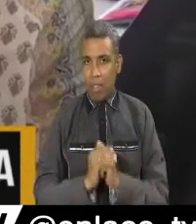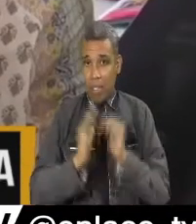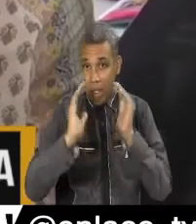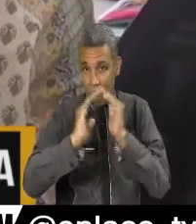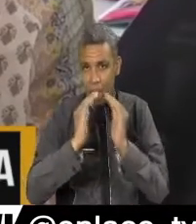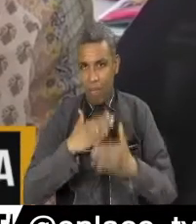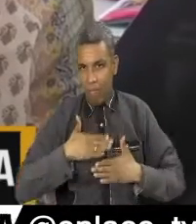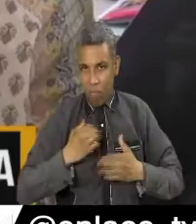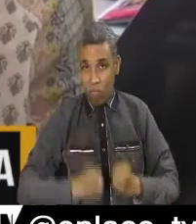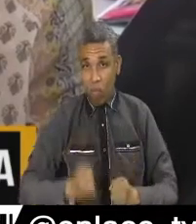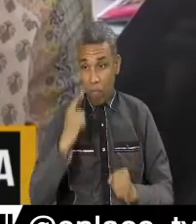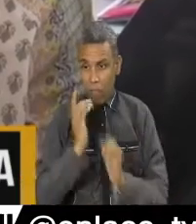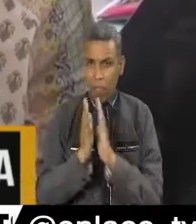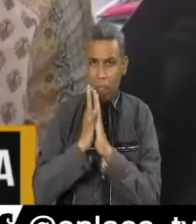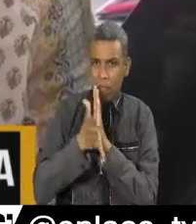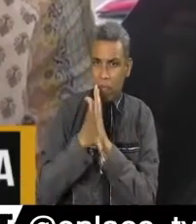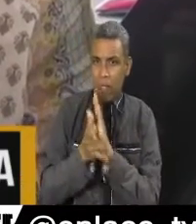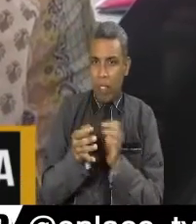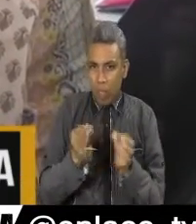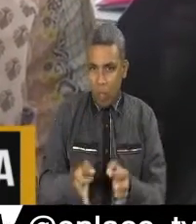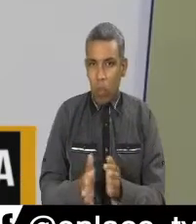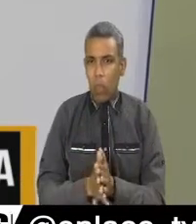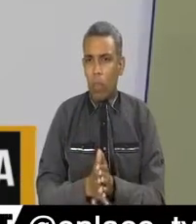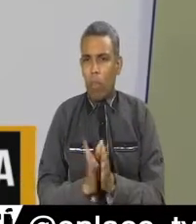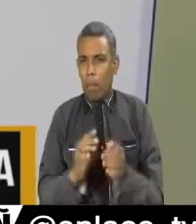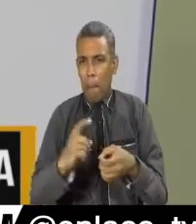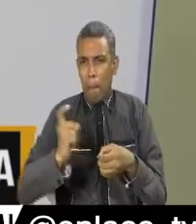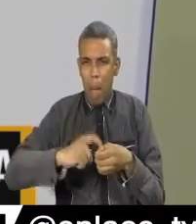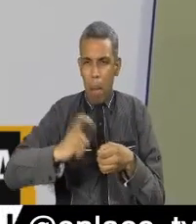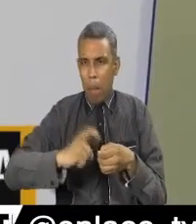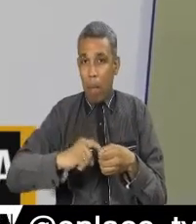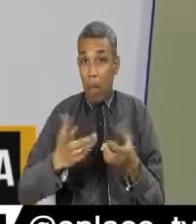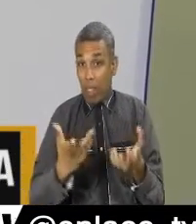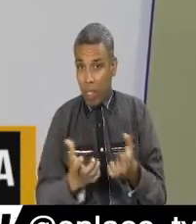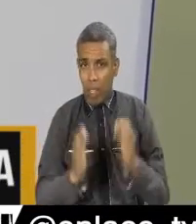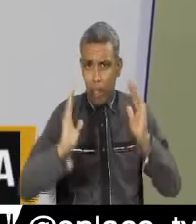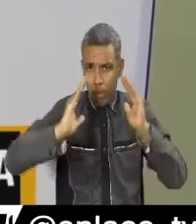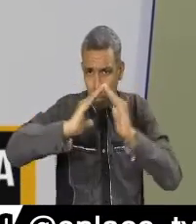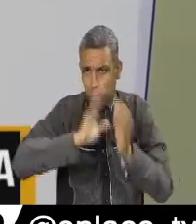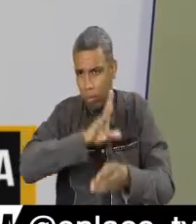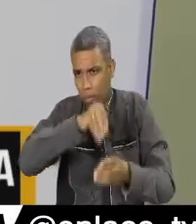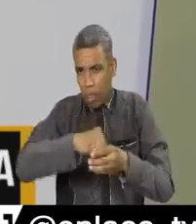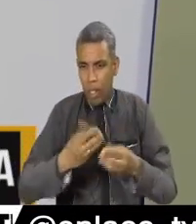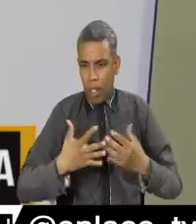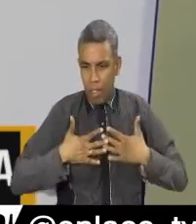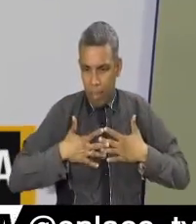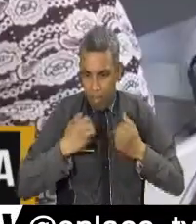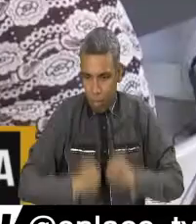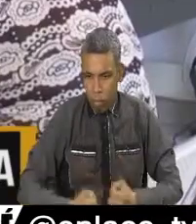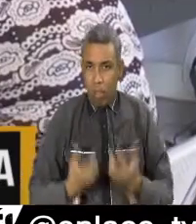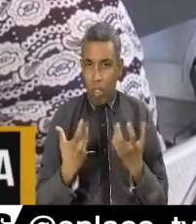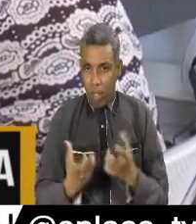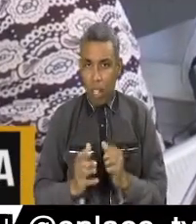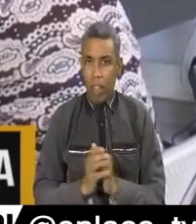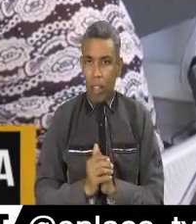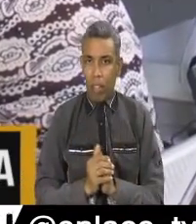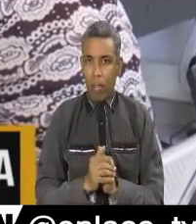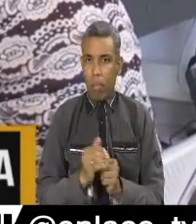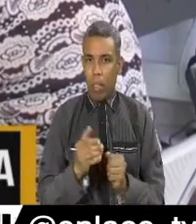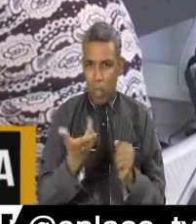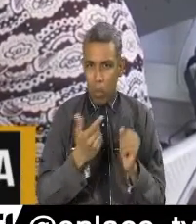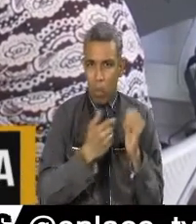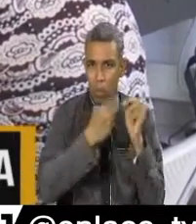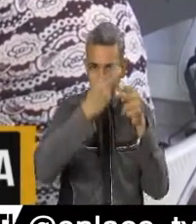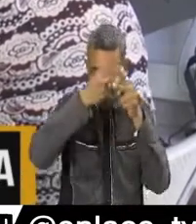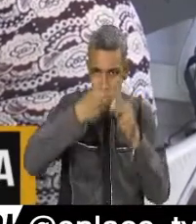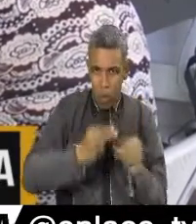Martínez, ha informado sobre el número final de postulados al programa de vivienda del gobierno local denominado Ciudadela Centenario. Más de 18.000 familias fueron